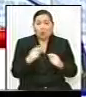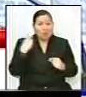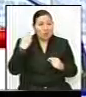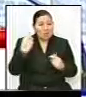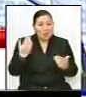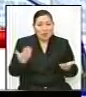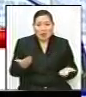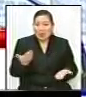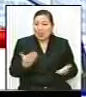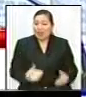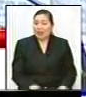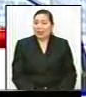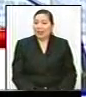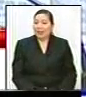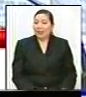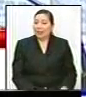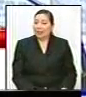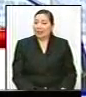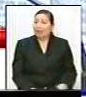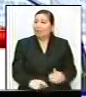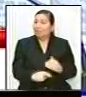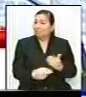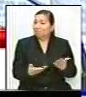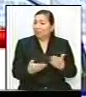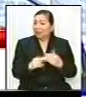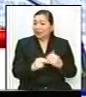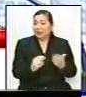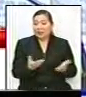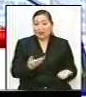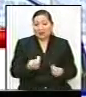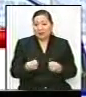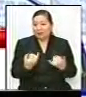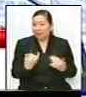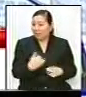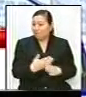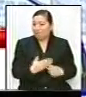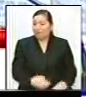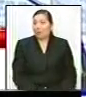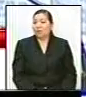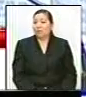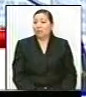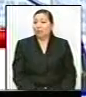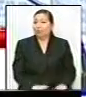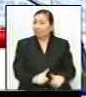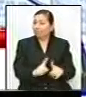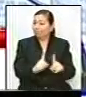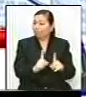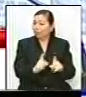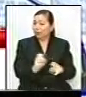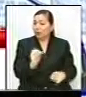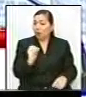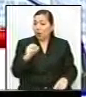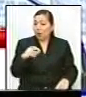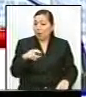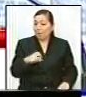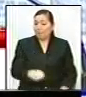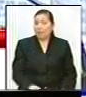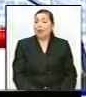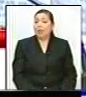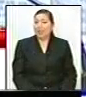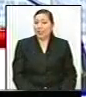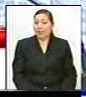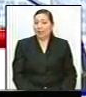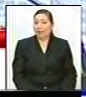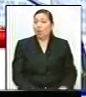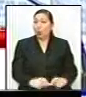político que un partido político nacional se esté manejando de esa manera. Serios cuestionamientos a la OMPE, serios